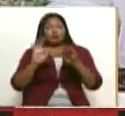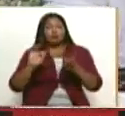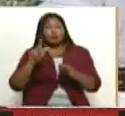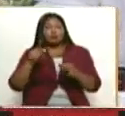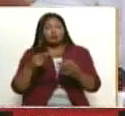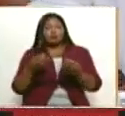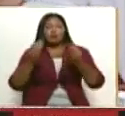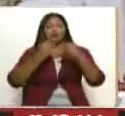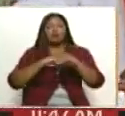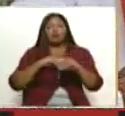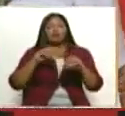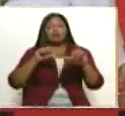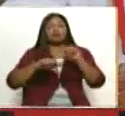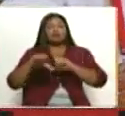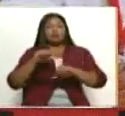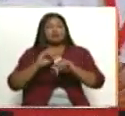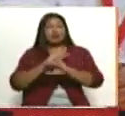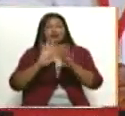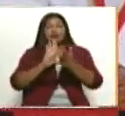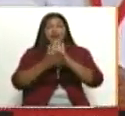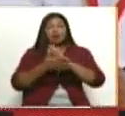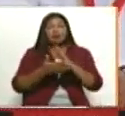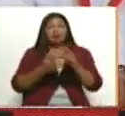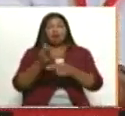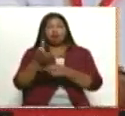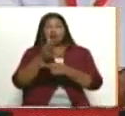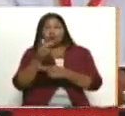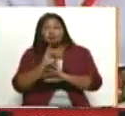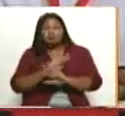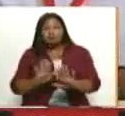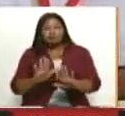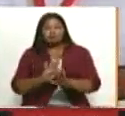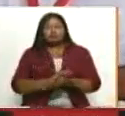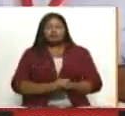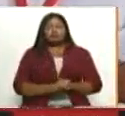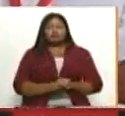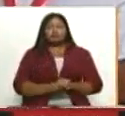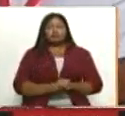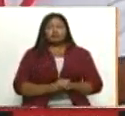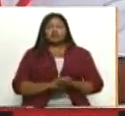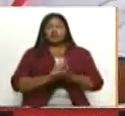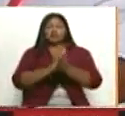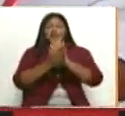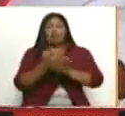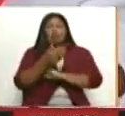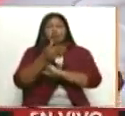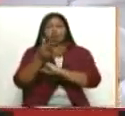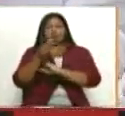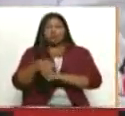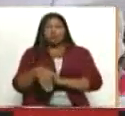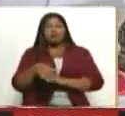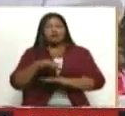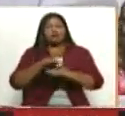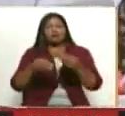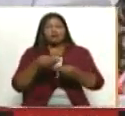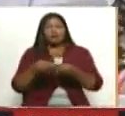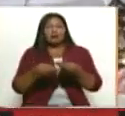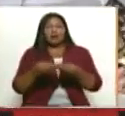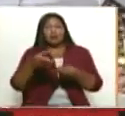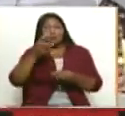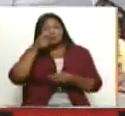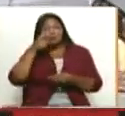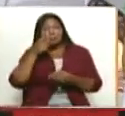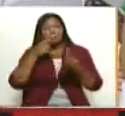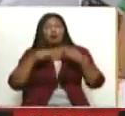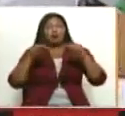del acuerdo de cese al fuego bilateral, un acuerdo de cese al fuego que va a estar verificado y monitoreado por